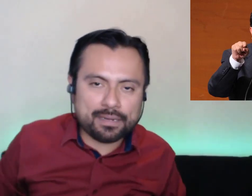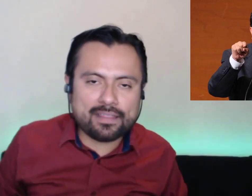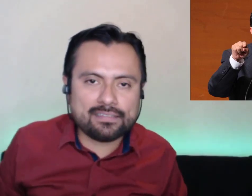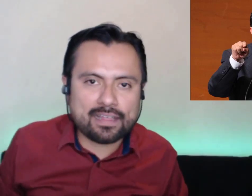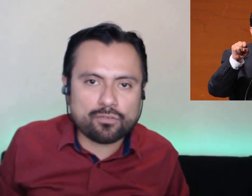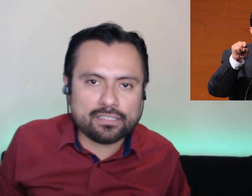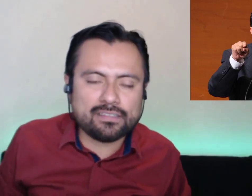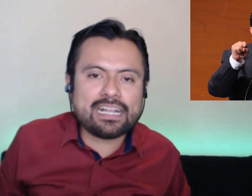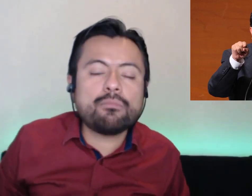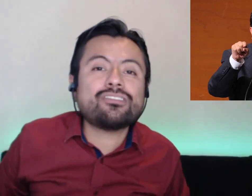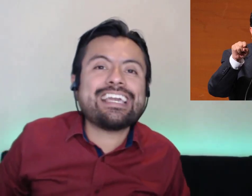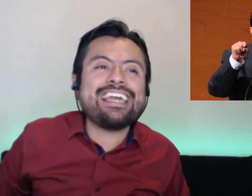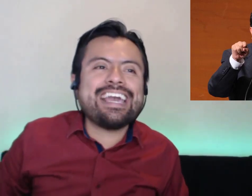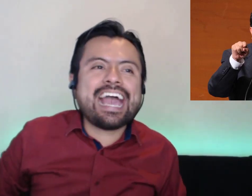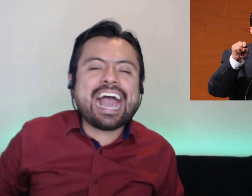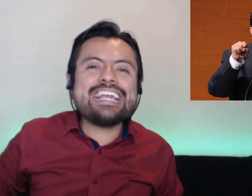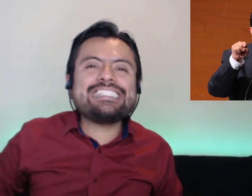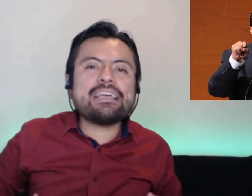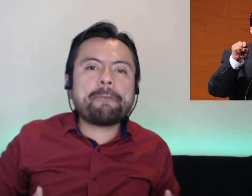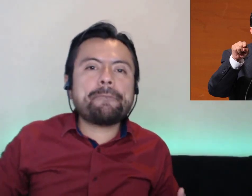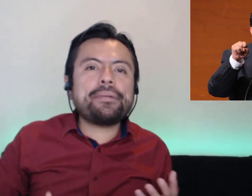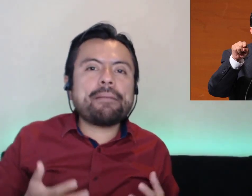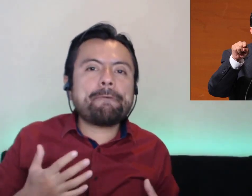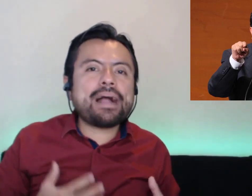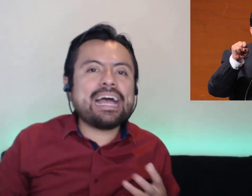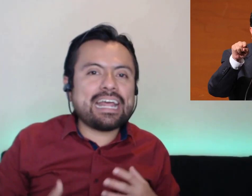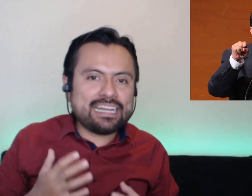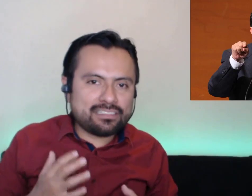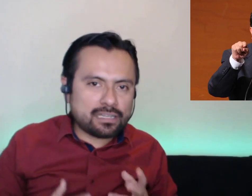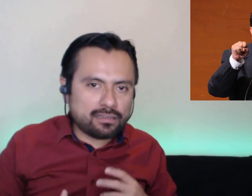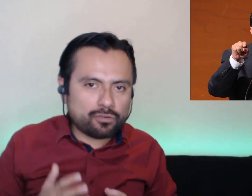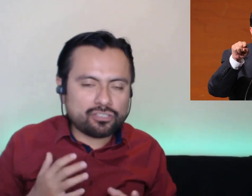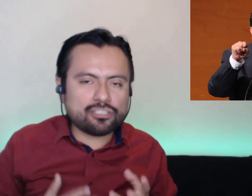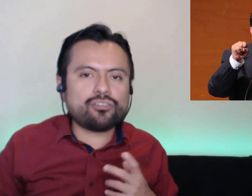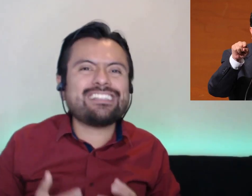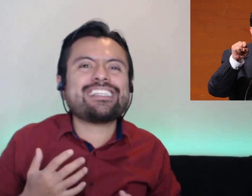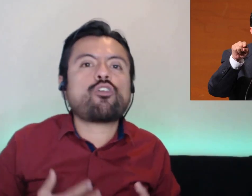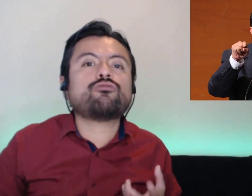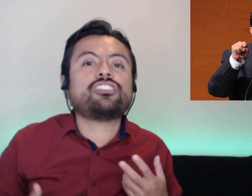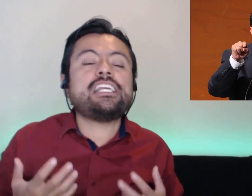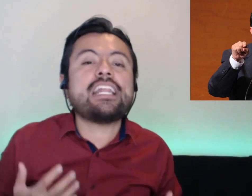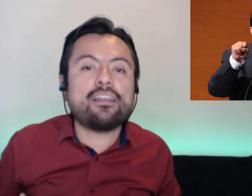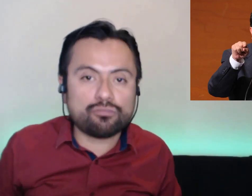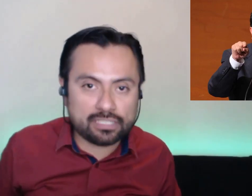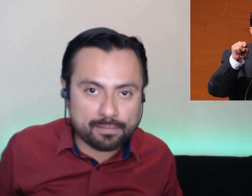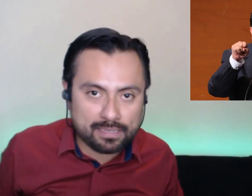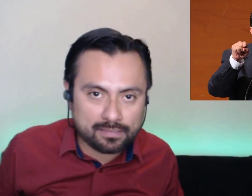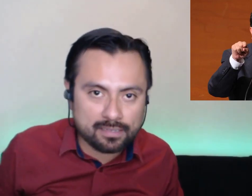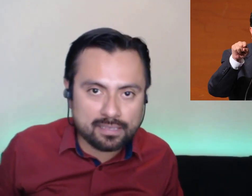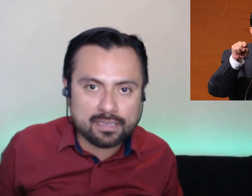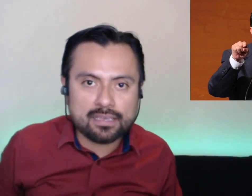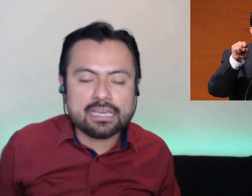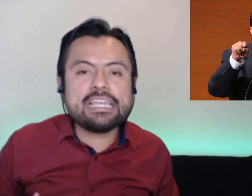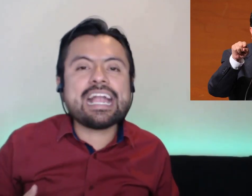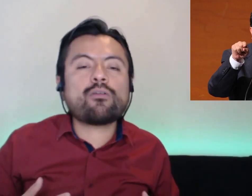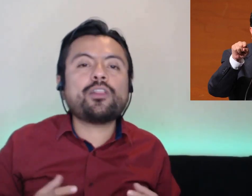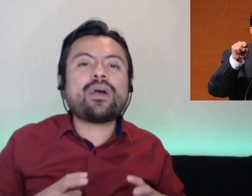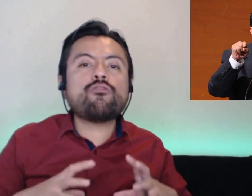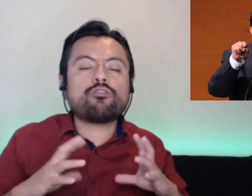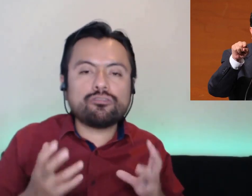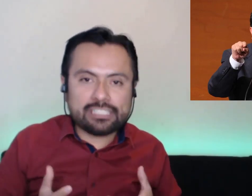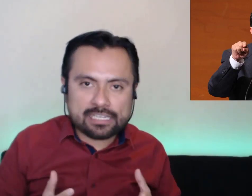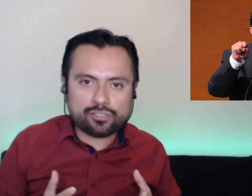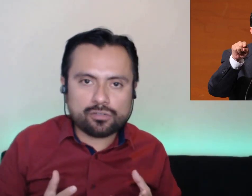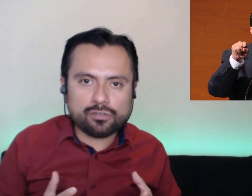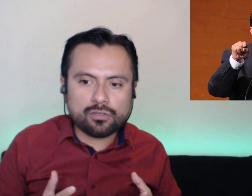de la cámara de senadores digamos que ahí se preparan esas negociaciones se cocinan los temas y ya cuando